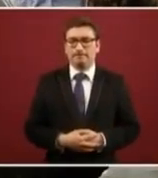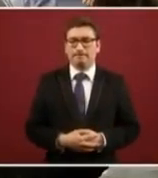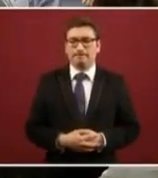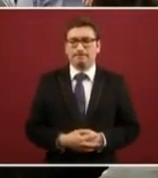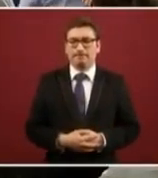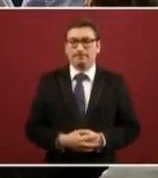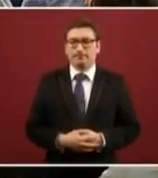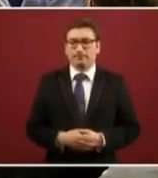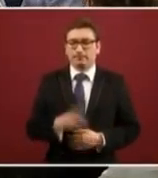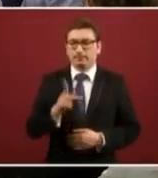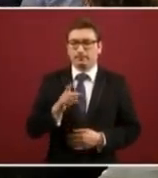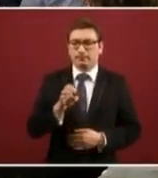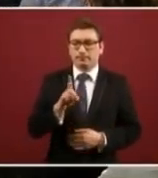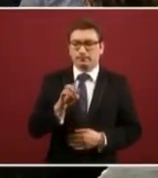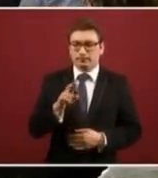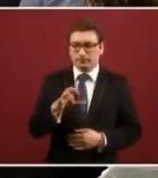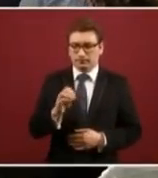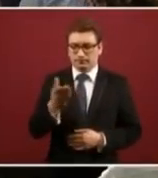¿Ustedes dos?